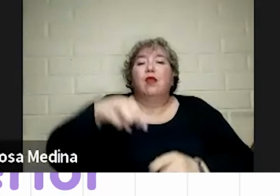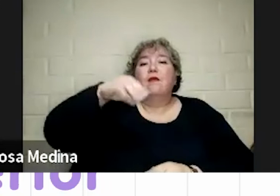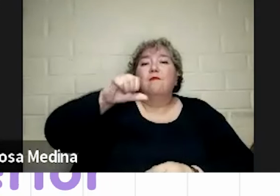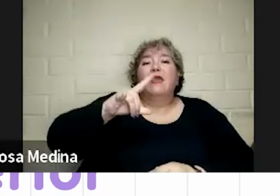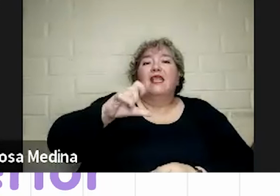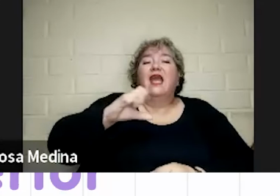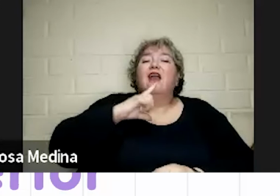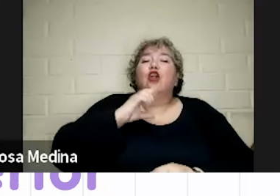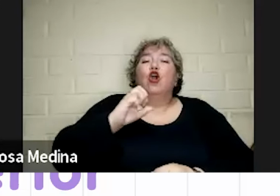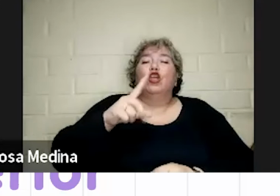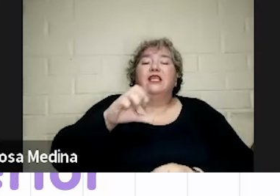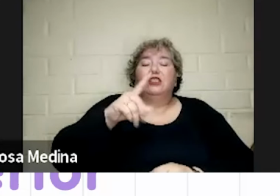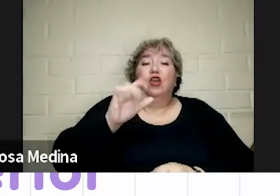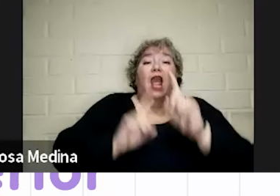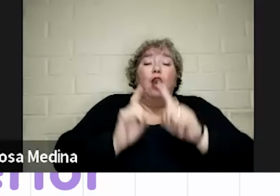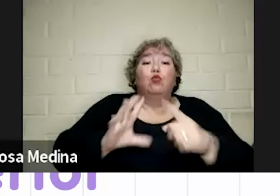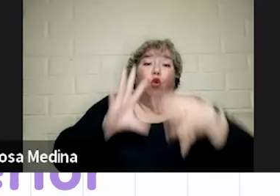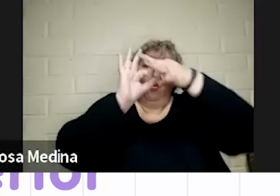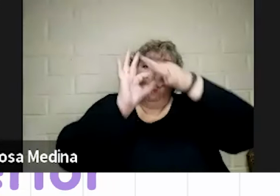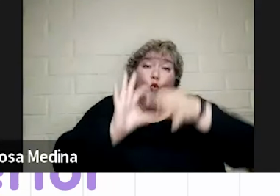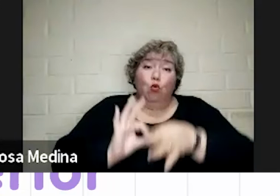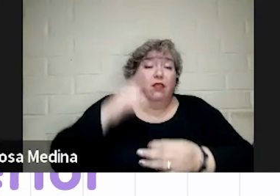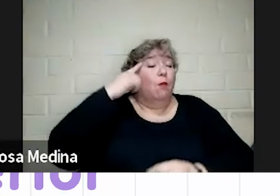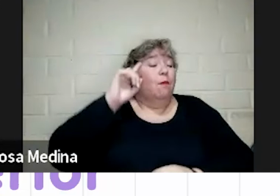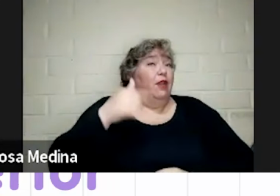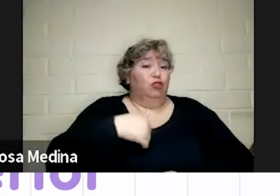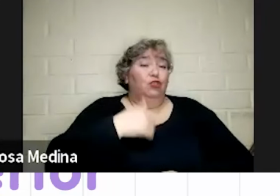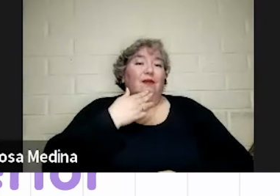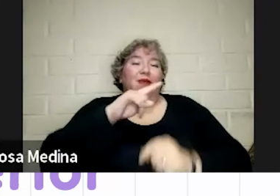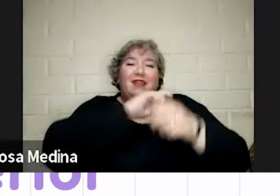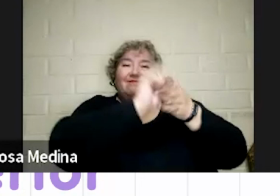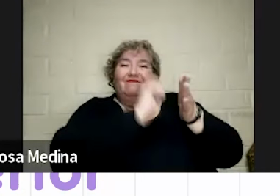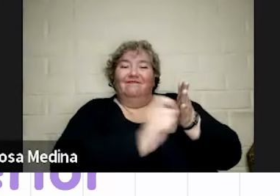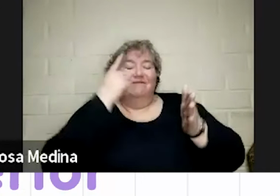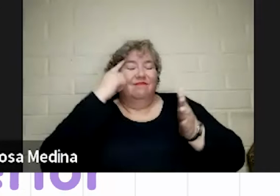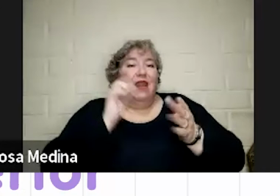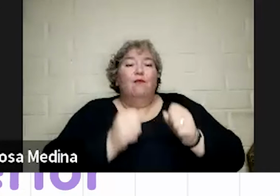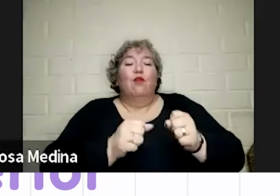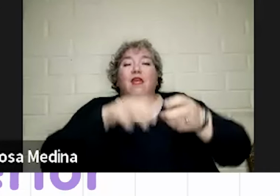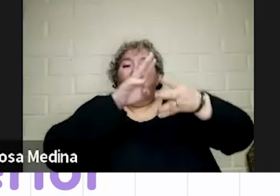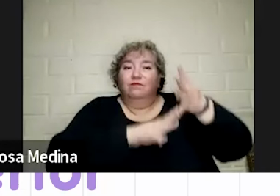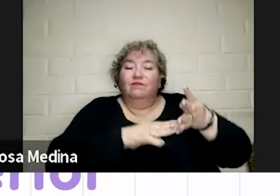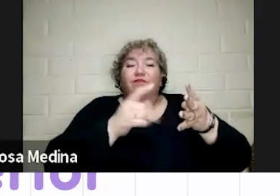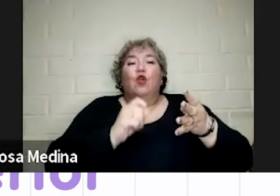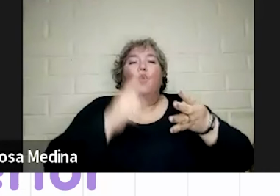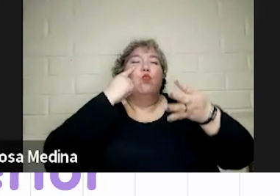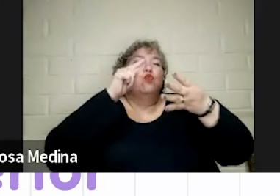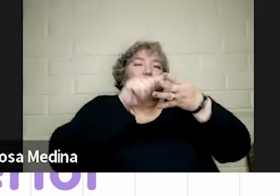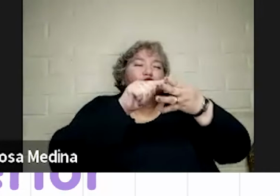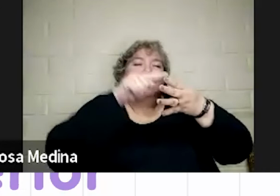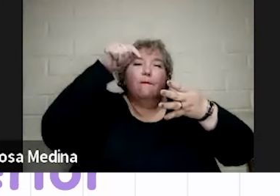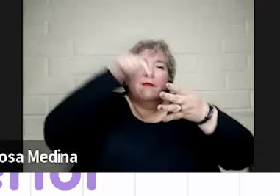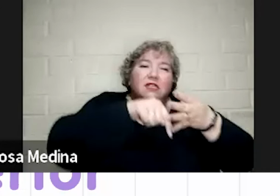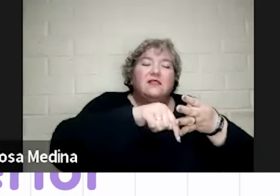están interrelacionados, pero las puse aquí para que también podamos hacer un desglose después o un análisis más específico de